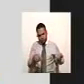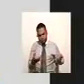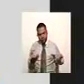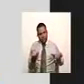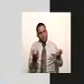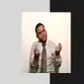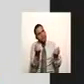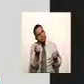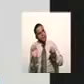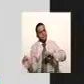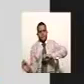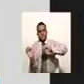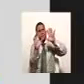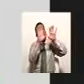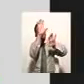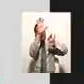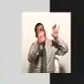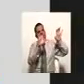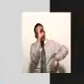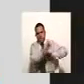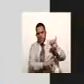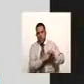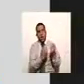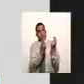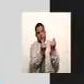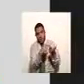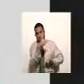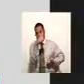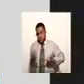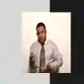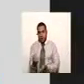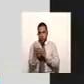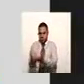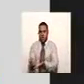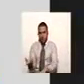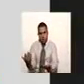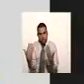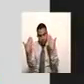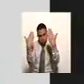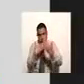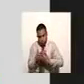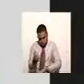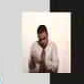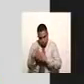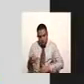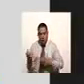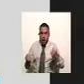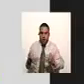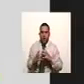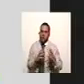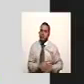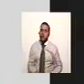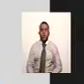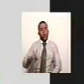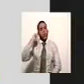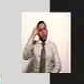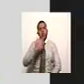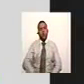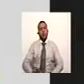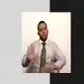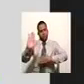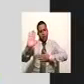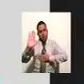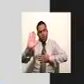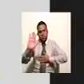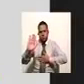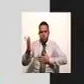y de exportación de un país, no se puede dar el lujo que se burlen después de haber suscrito acuerdos donde ha empeñado la palabra gubernamental para